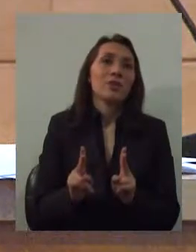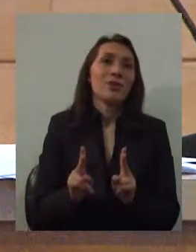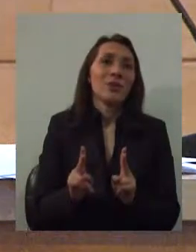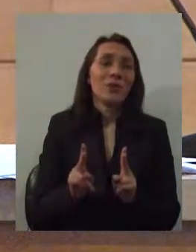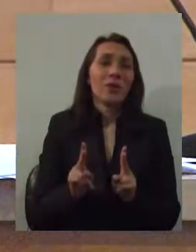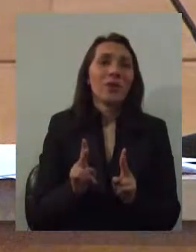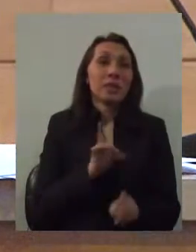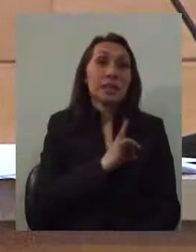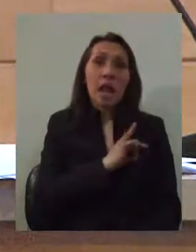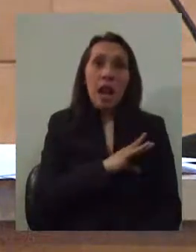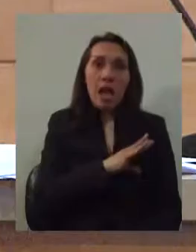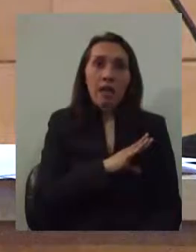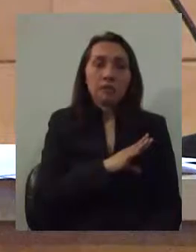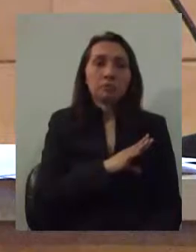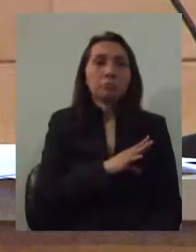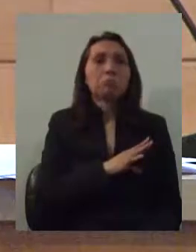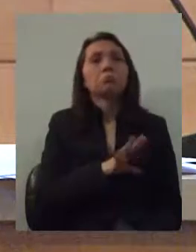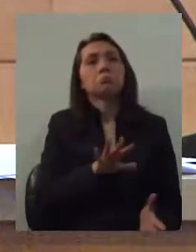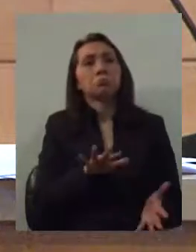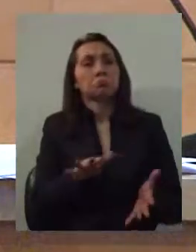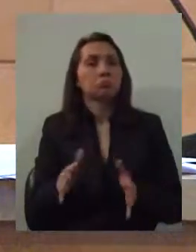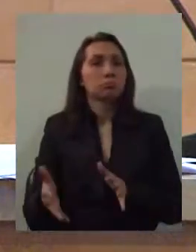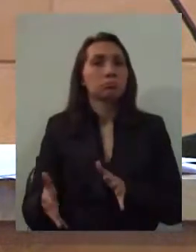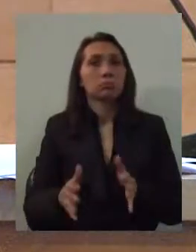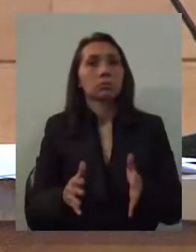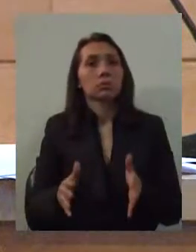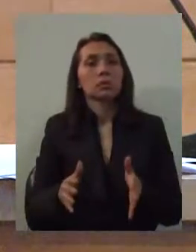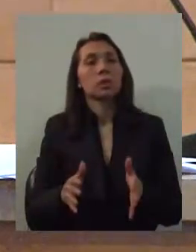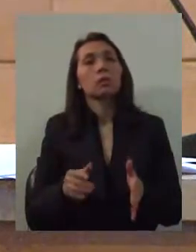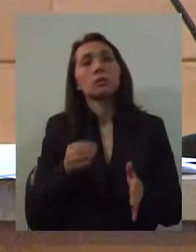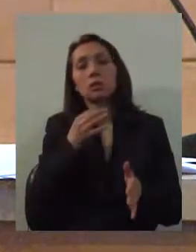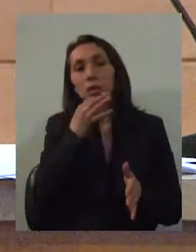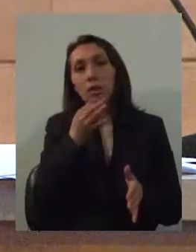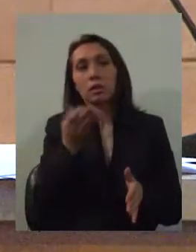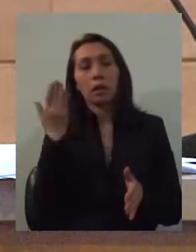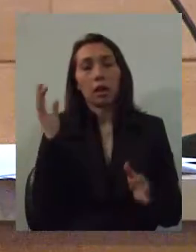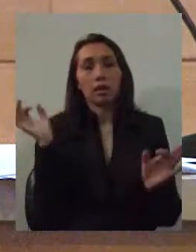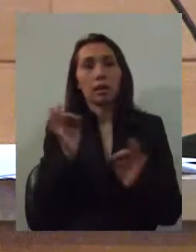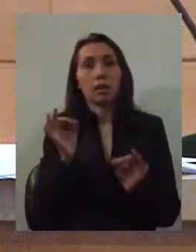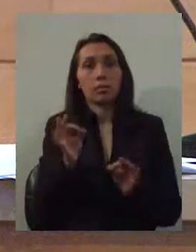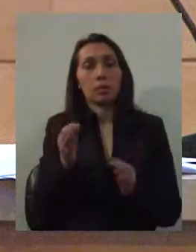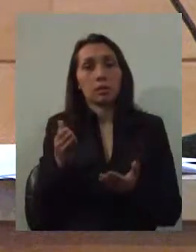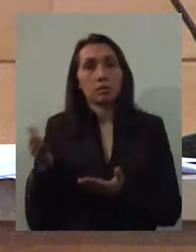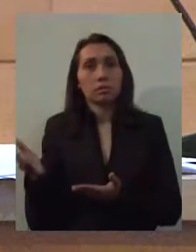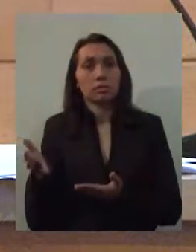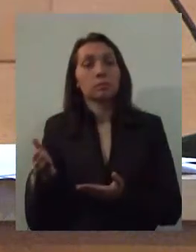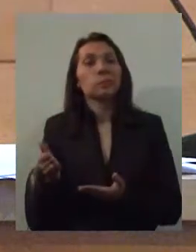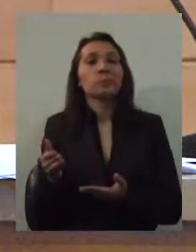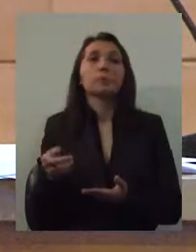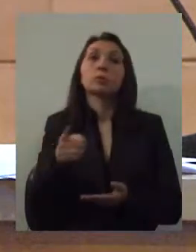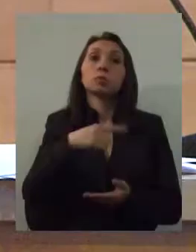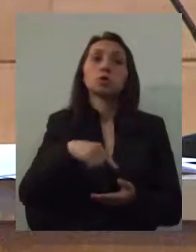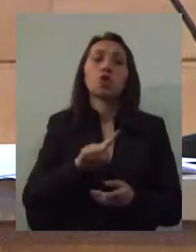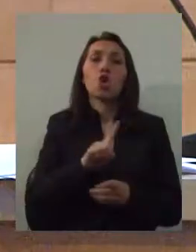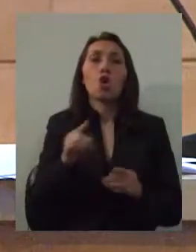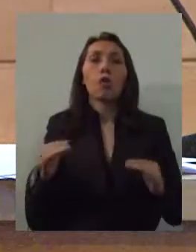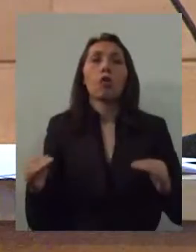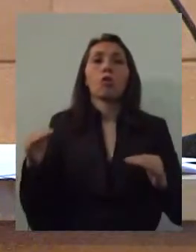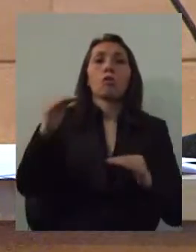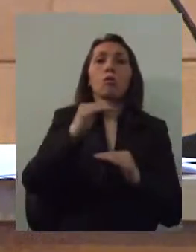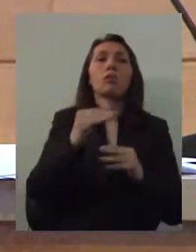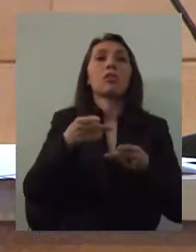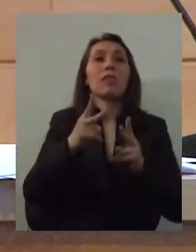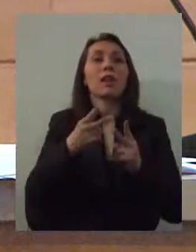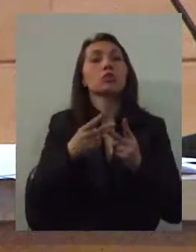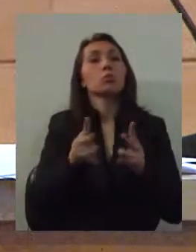del derecho chileno, más o menos con los criterios que ha definido el doctor acá, que no se contraponga al derecho